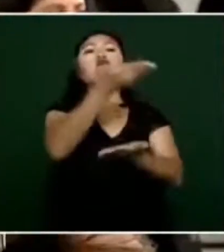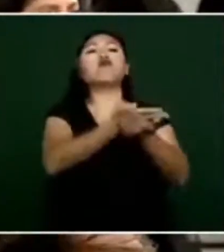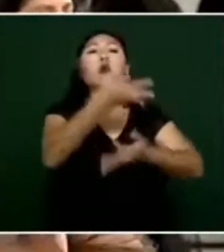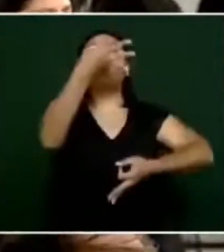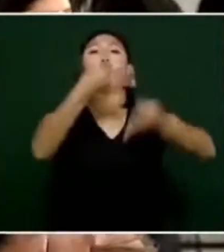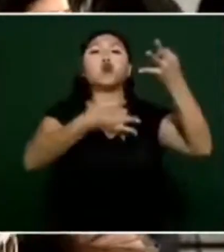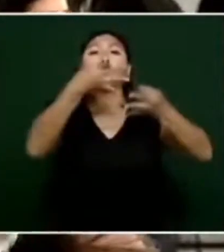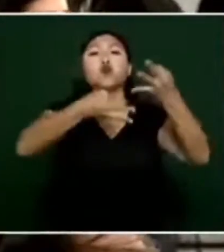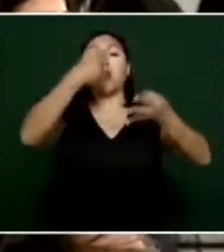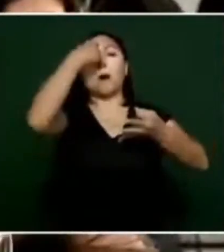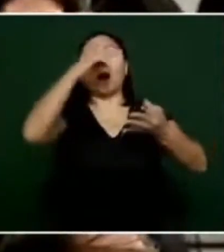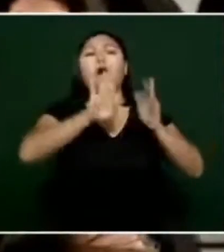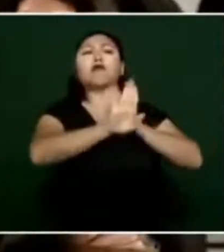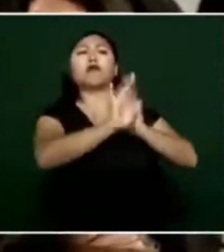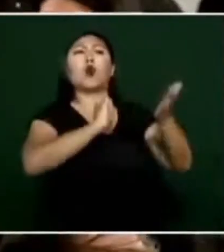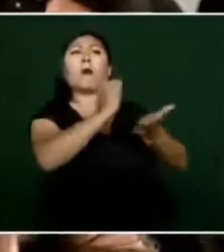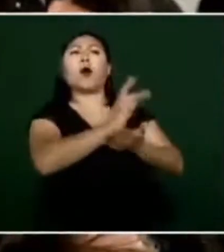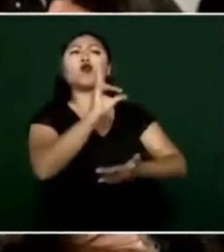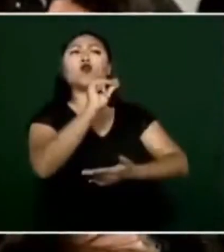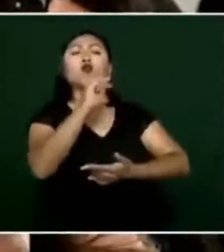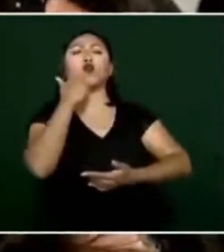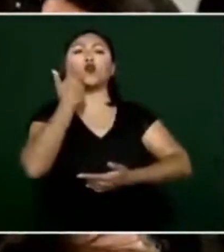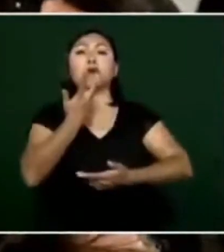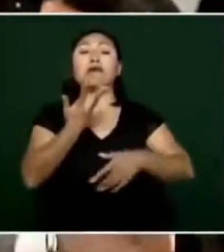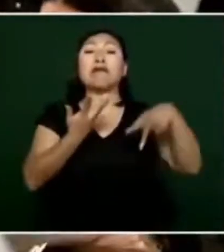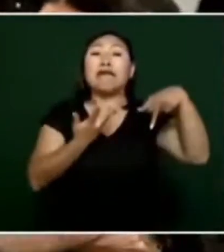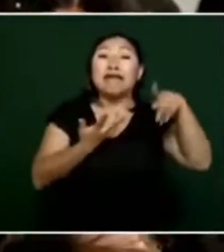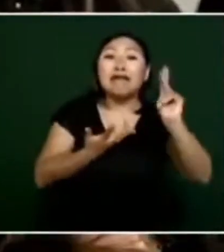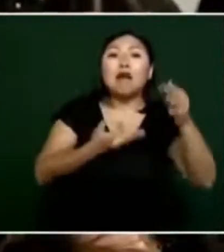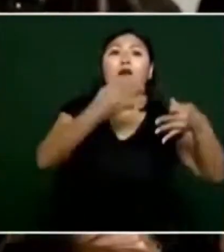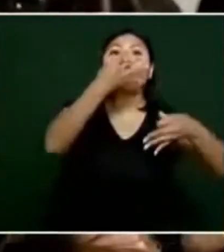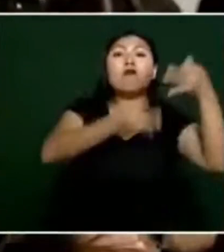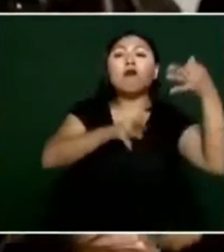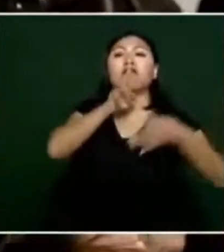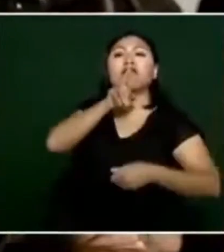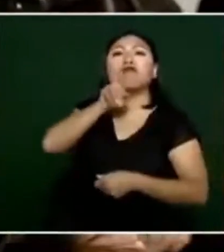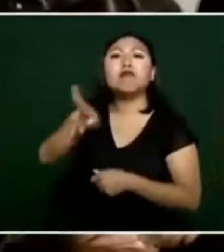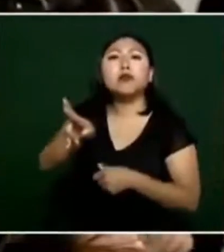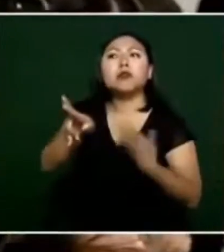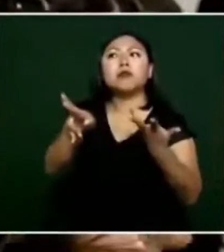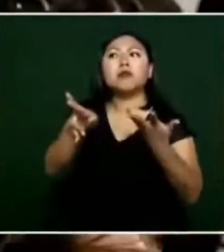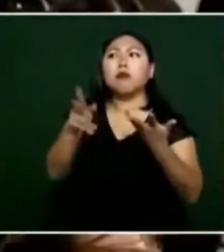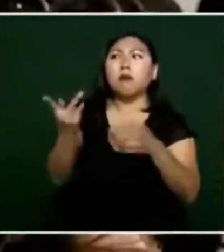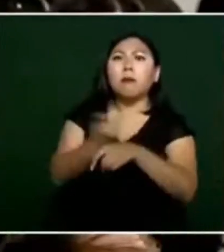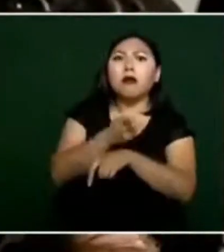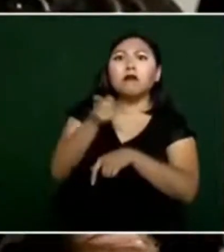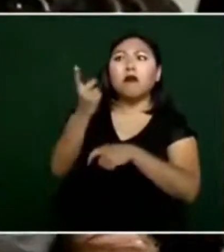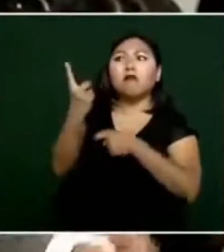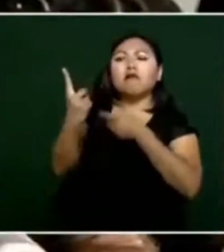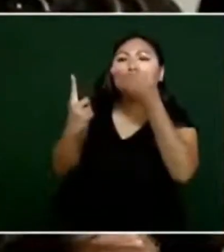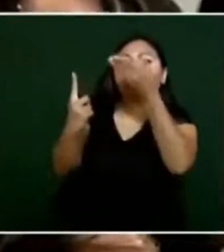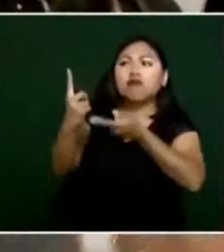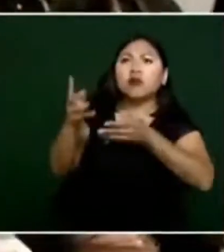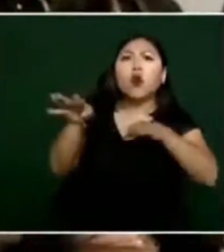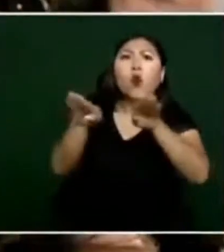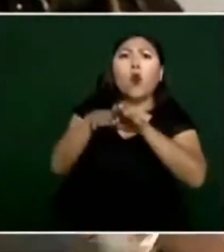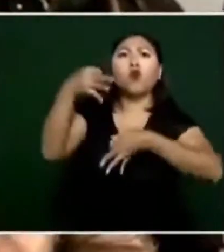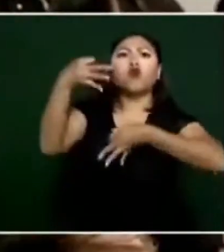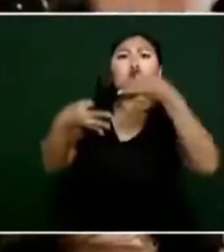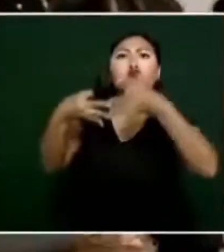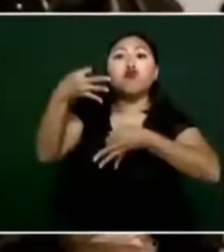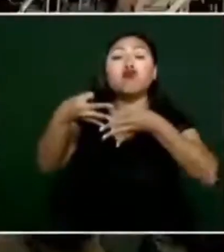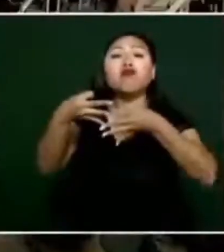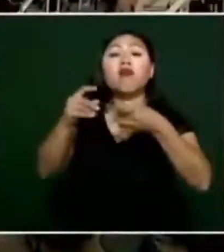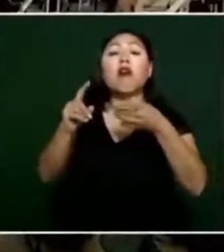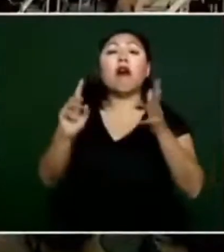para la respuesta por parte del Poder Judicial a los juicios de amparo o acciones de inconstitucionalidad, el Poder Judicial puede extender y extender y extender